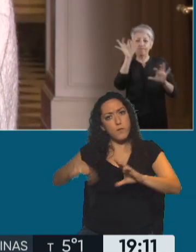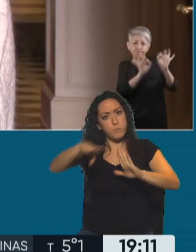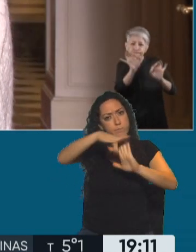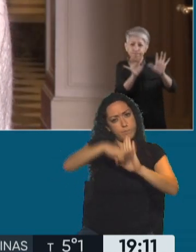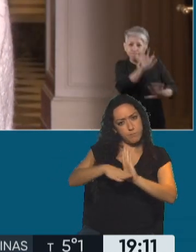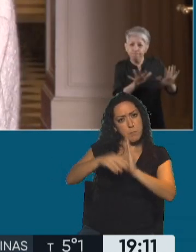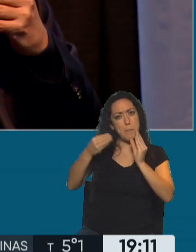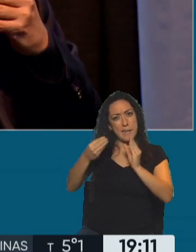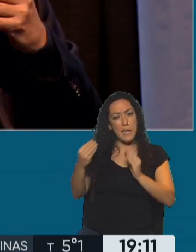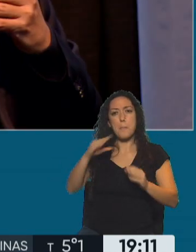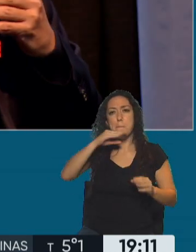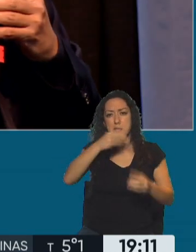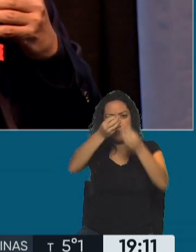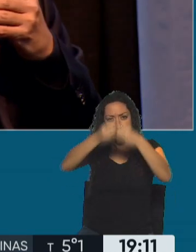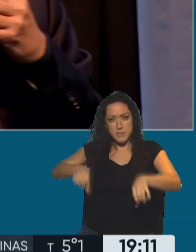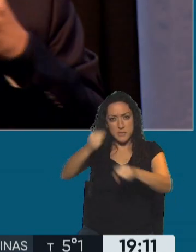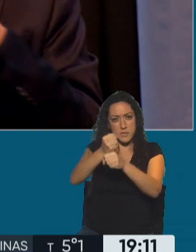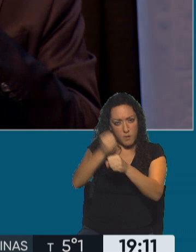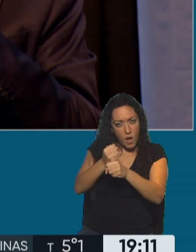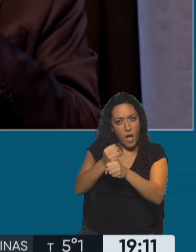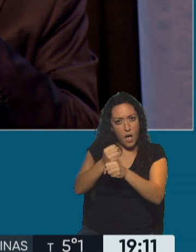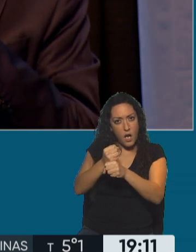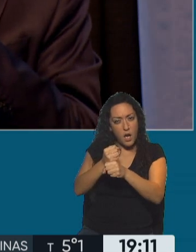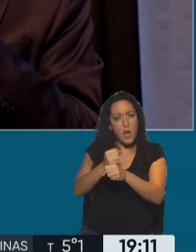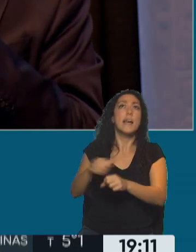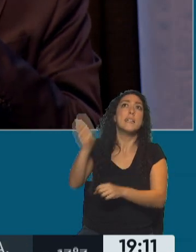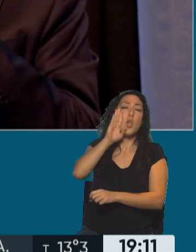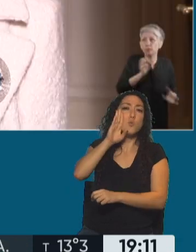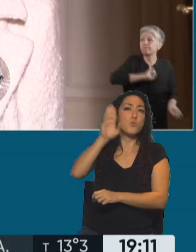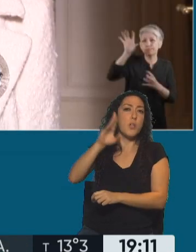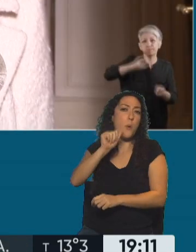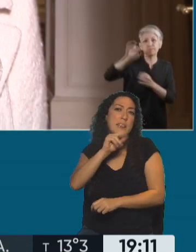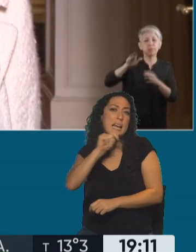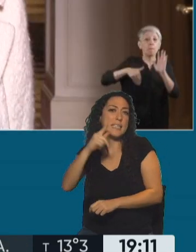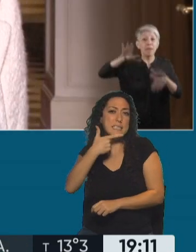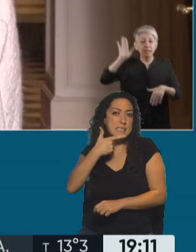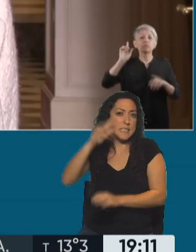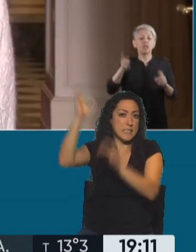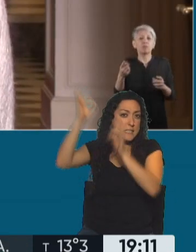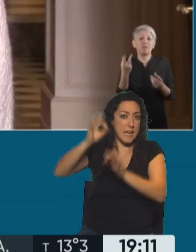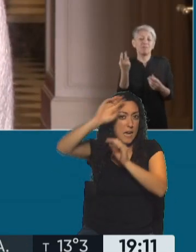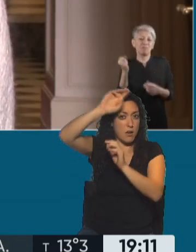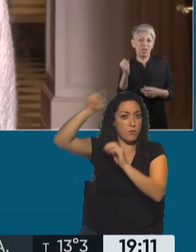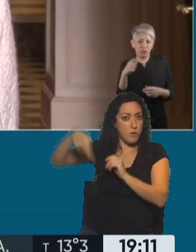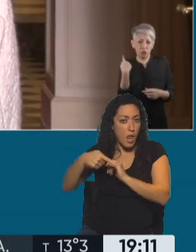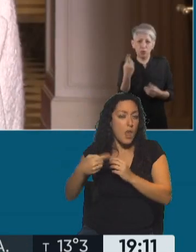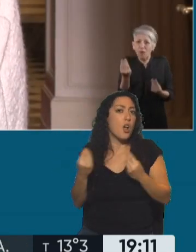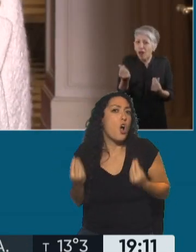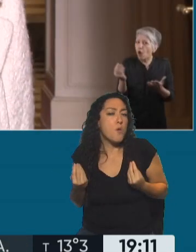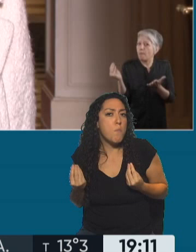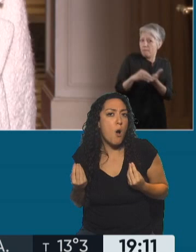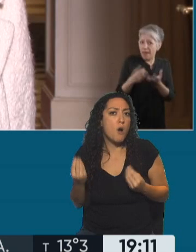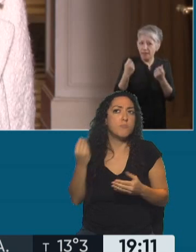el desembarco de Massa, le dicen a Batakis, recién llegada de los Estados Unidos, que su cargo quedará rebajado, veremos si